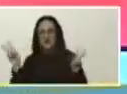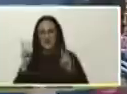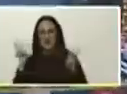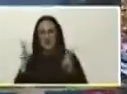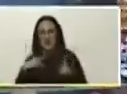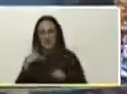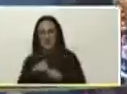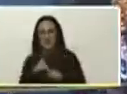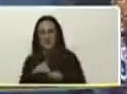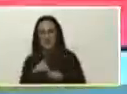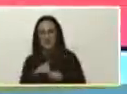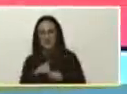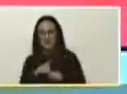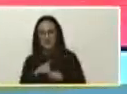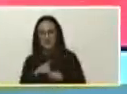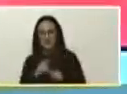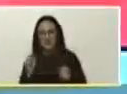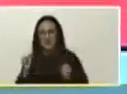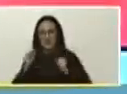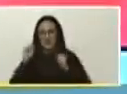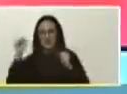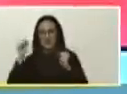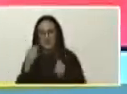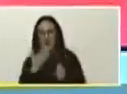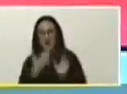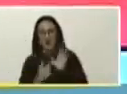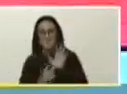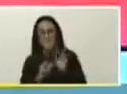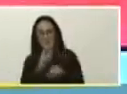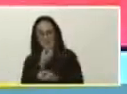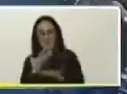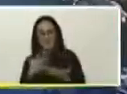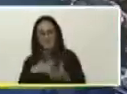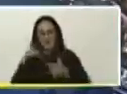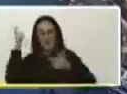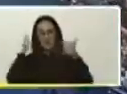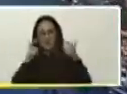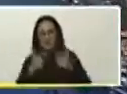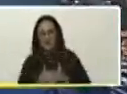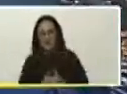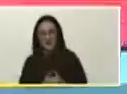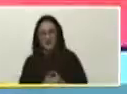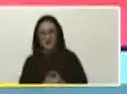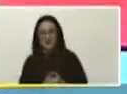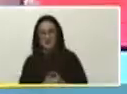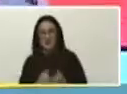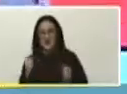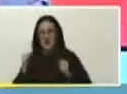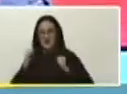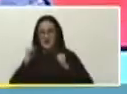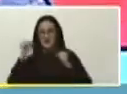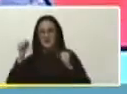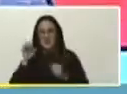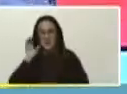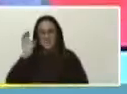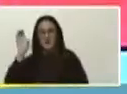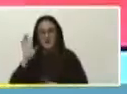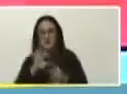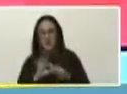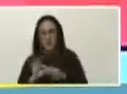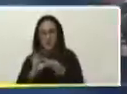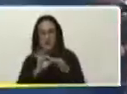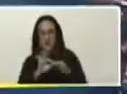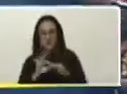de PDVSA! ¡Que viva el ejemplo maravilloso de Hugo Chávez! ¡Que viva la patria unida